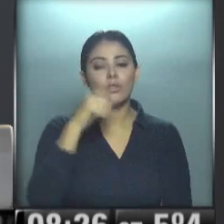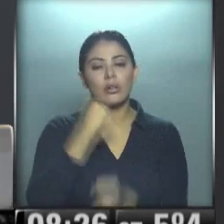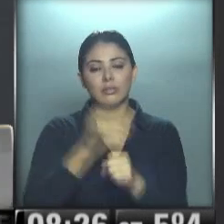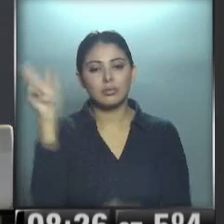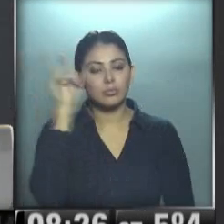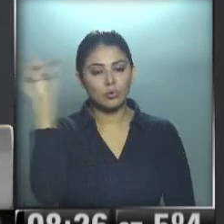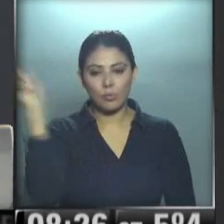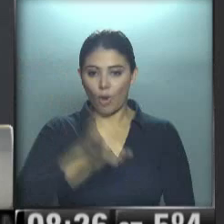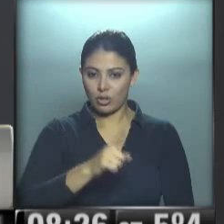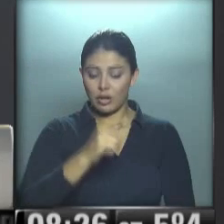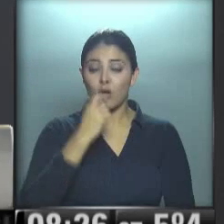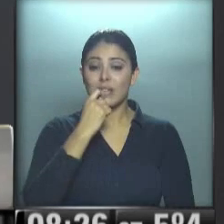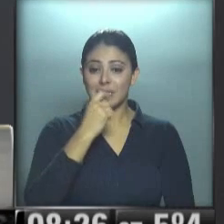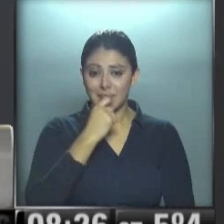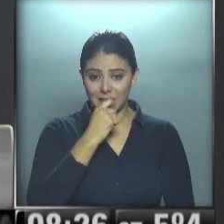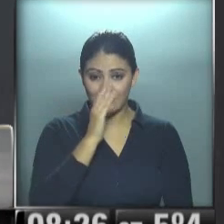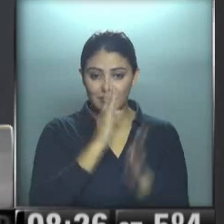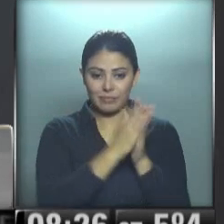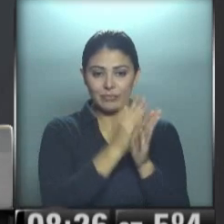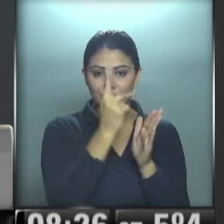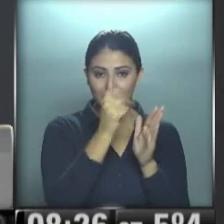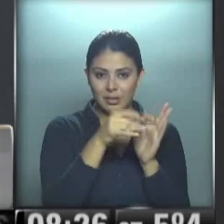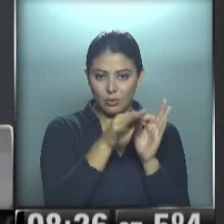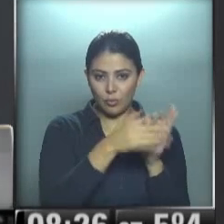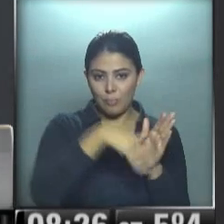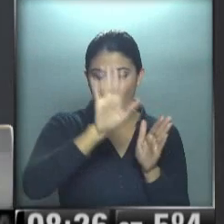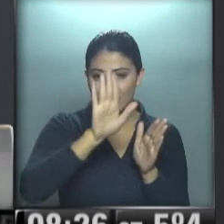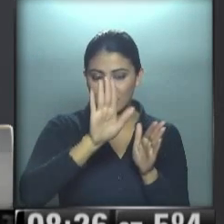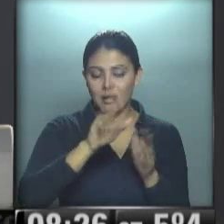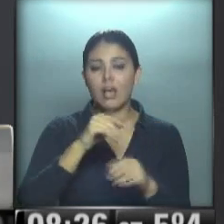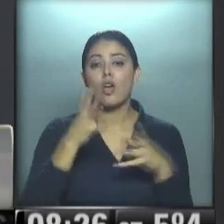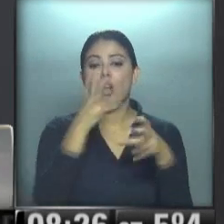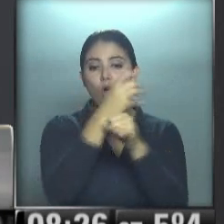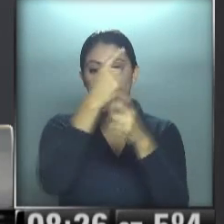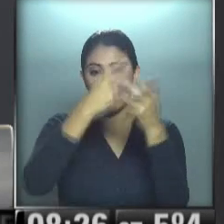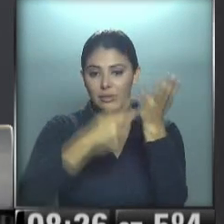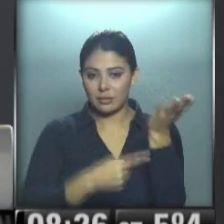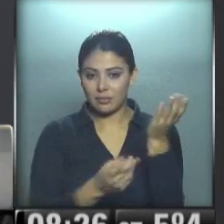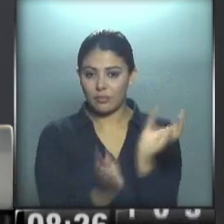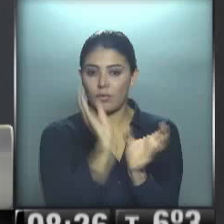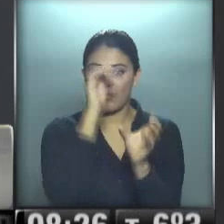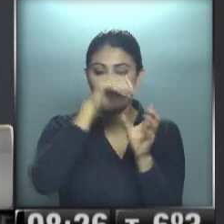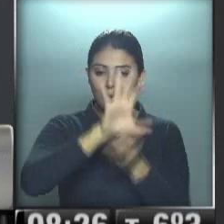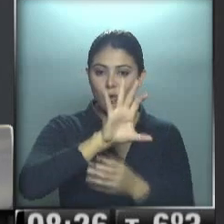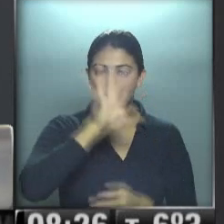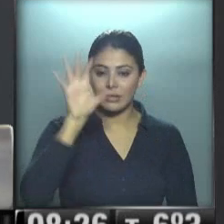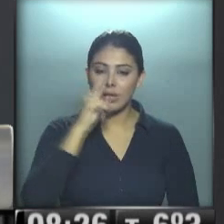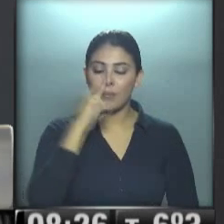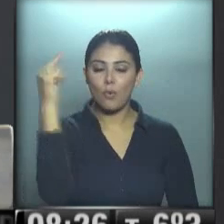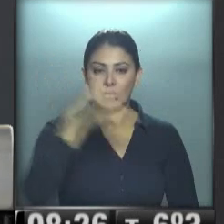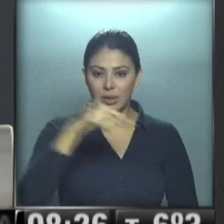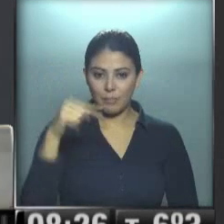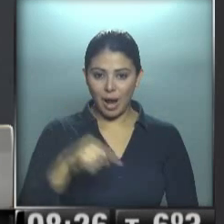recorridos superiores a 3 km en las líneas de colectivos de jurisdicción provincial y municipal